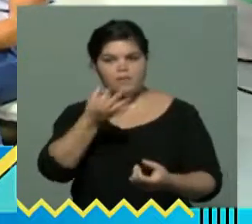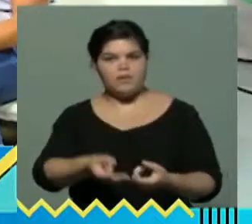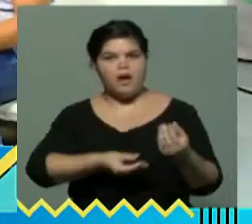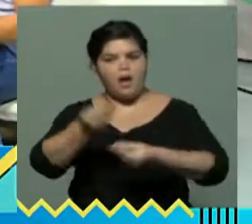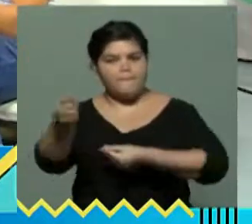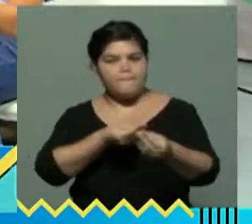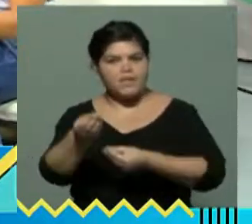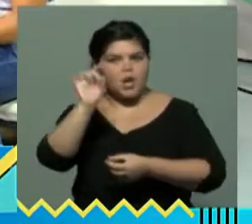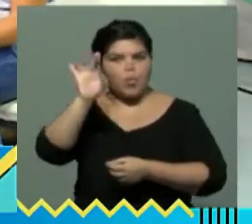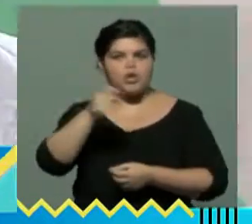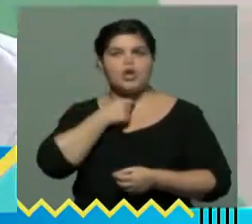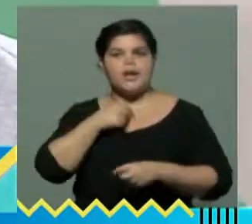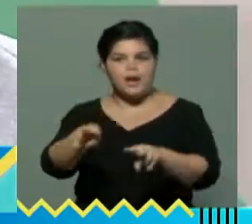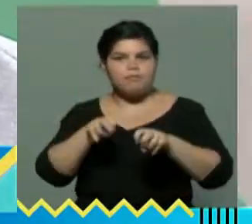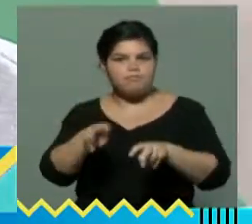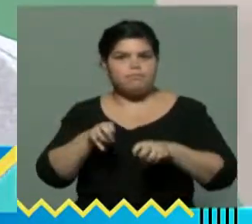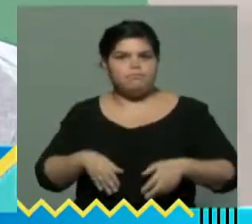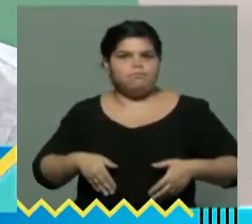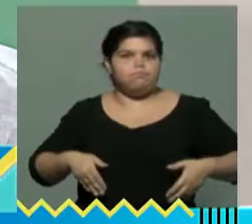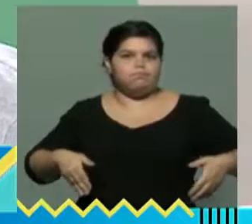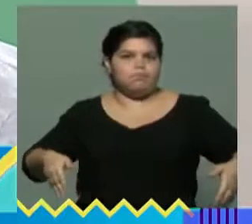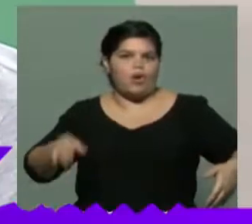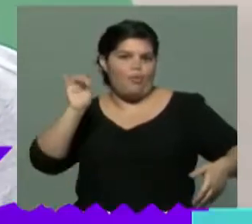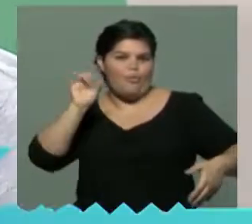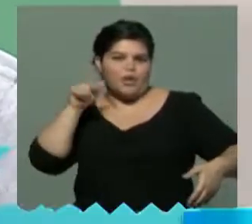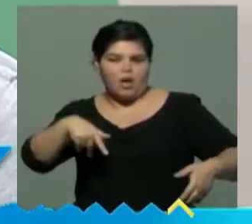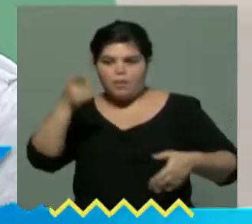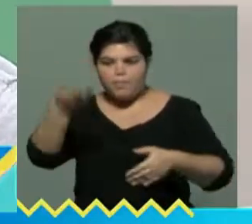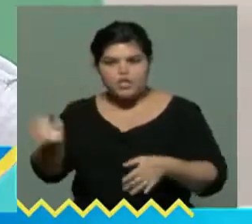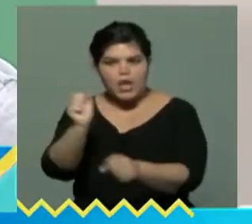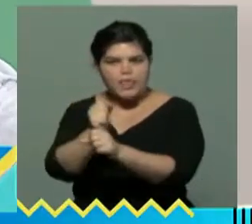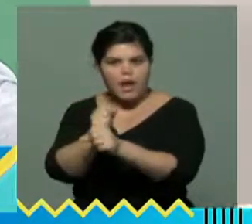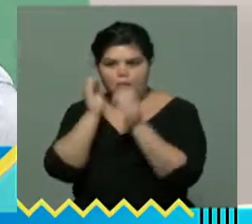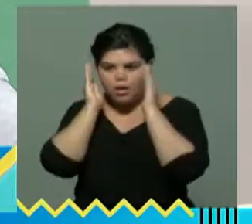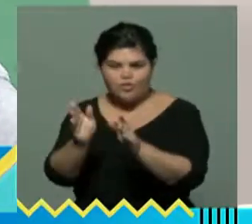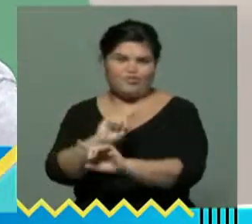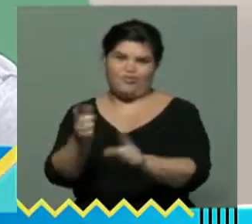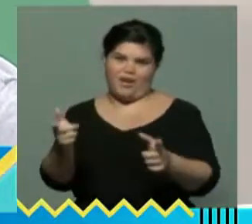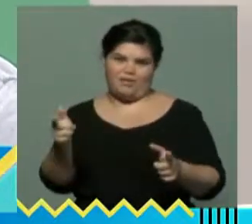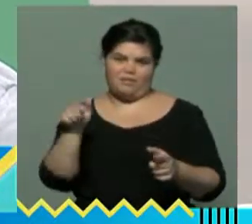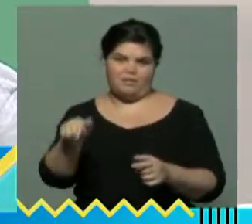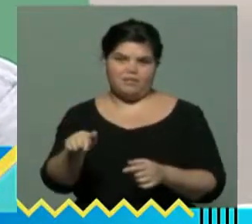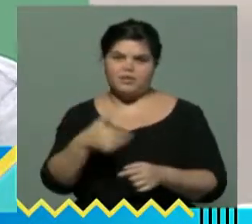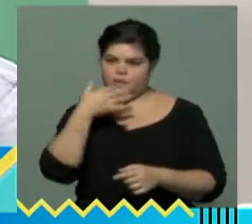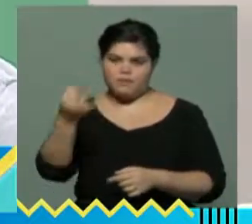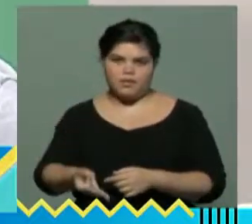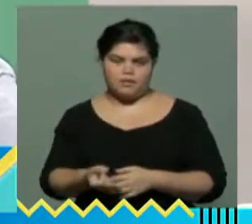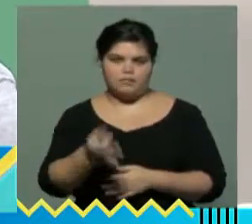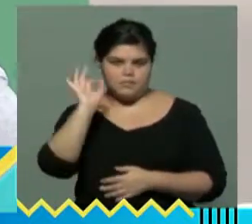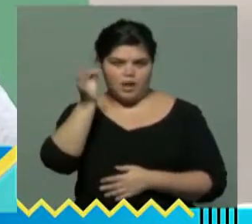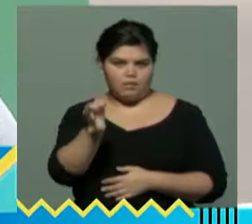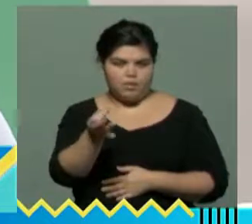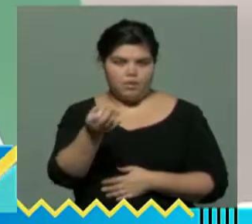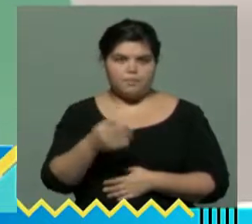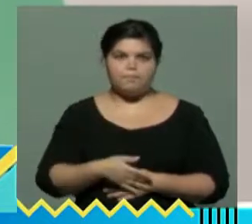buscan su lucro, su bolsillo, y no piensan en el empleado y lo precarizan. Eso es una realidad. No creo que hay que